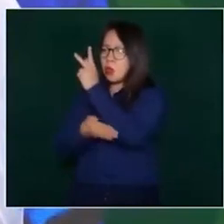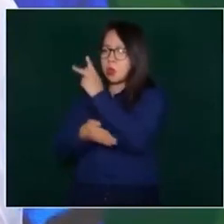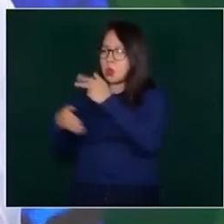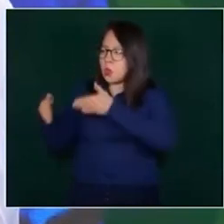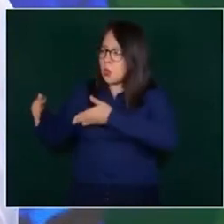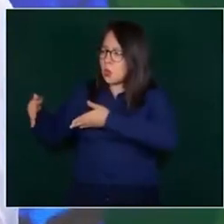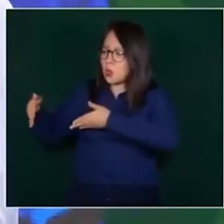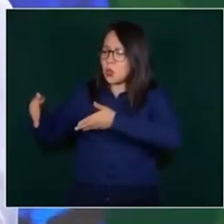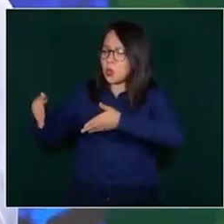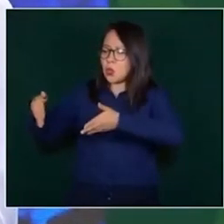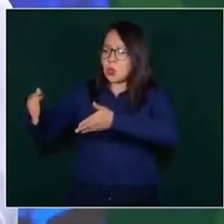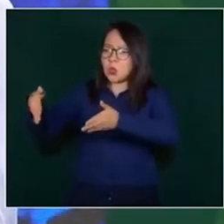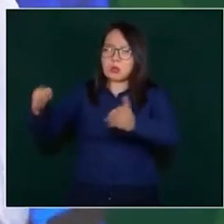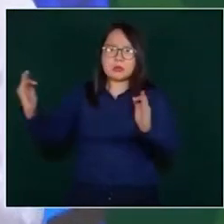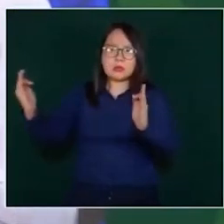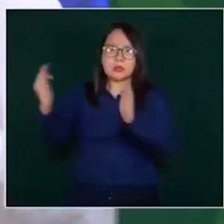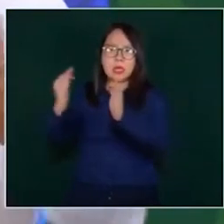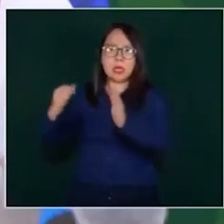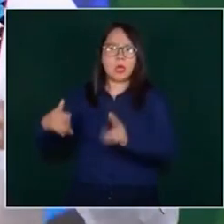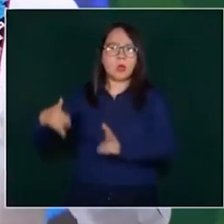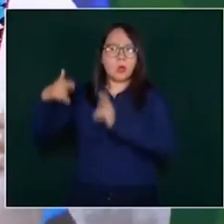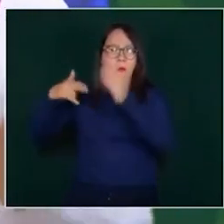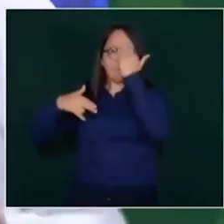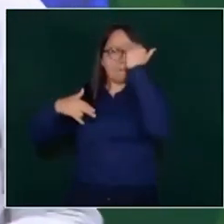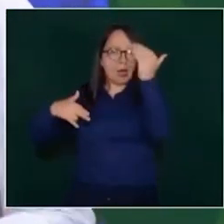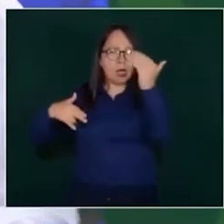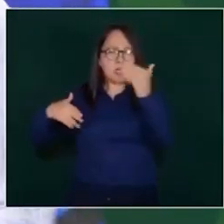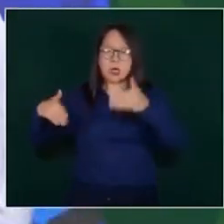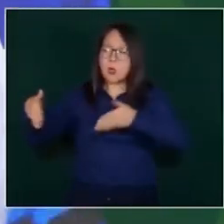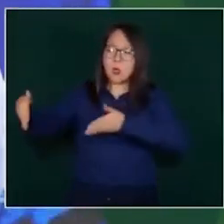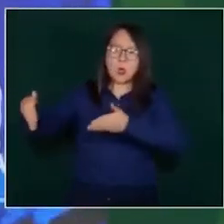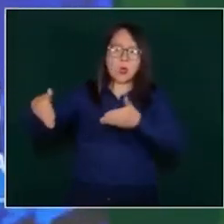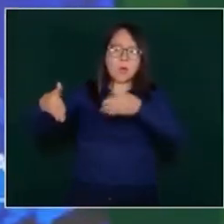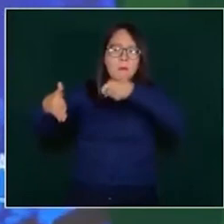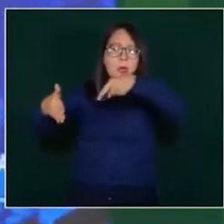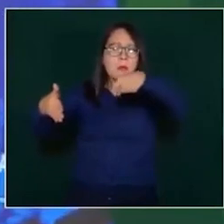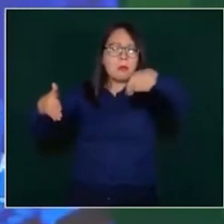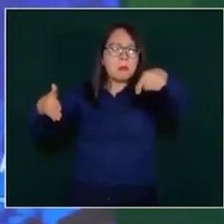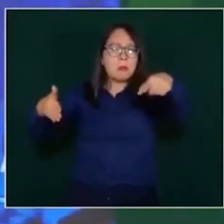Tren Maya. Si por eso quiero hablar con los